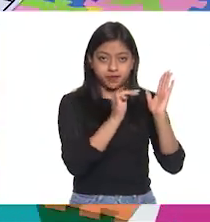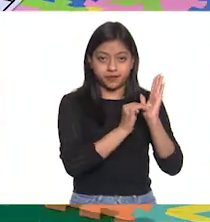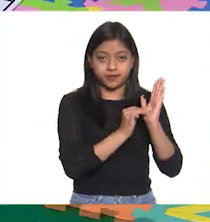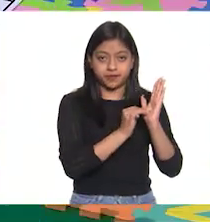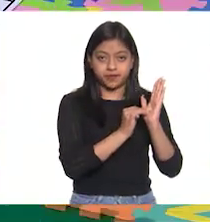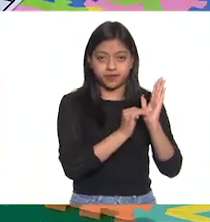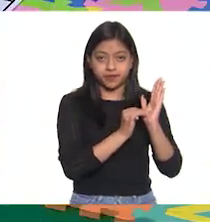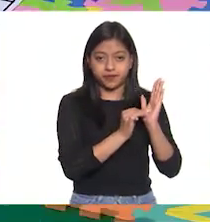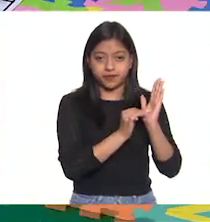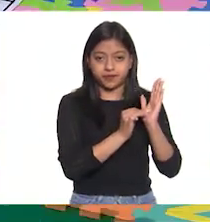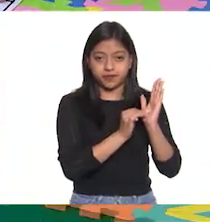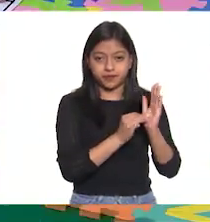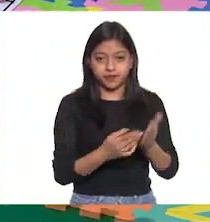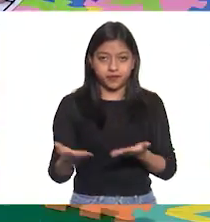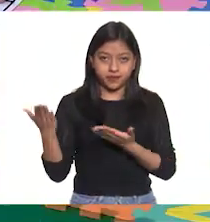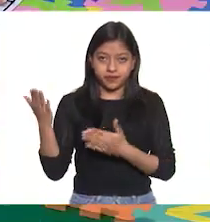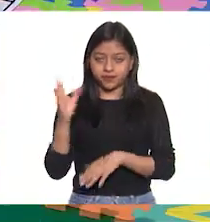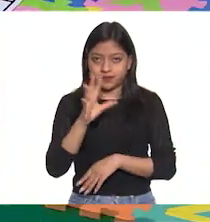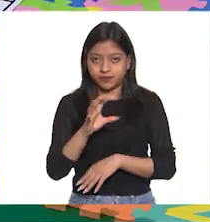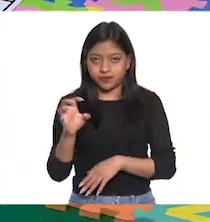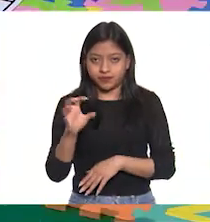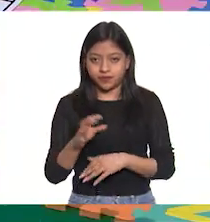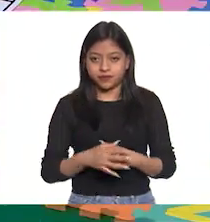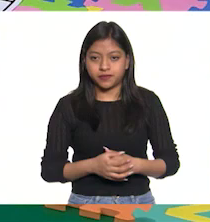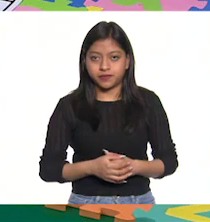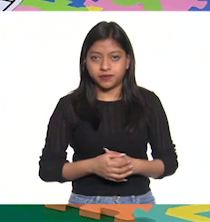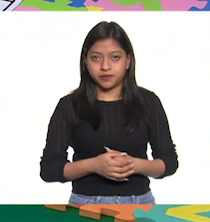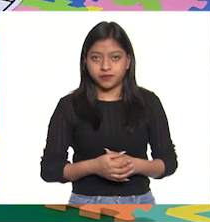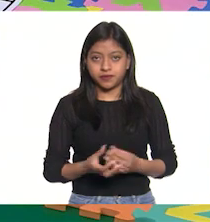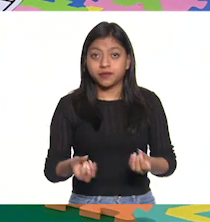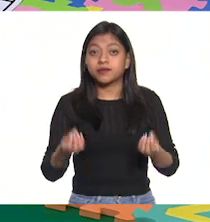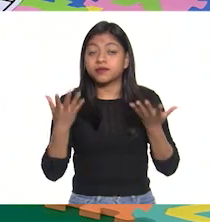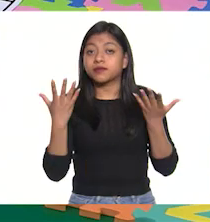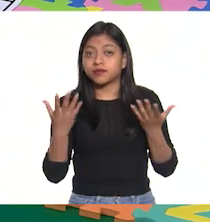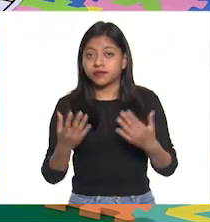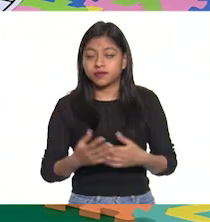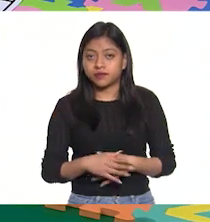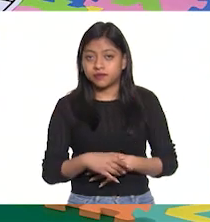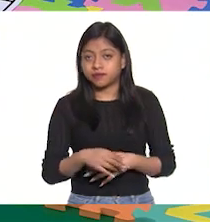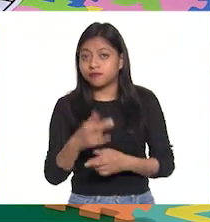y vamos a llegar a 500, que está aquí. Muy ¿Cuánto bien. Nos queda?